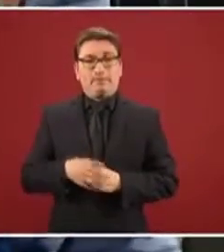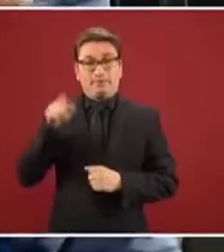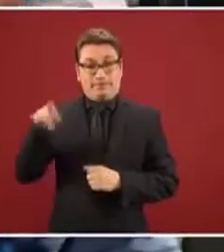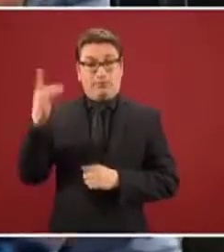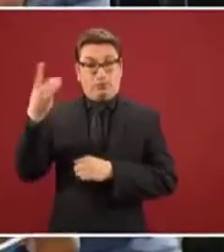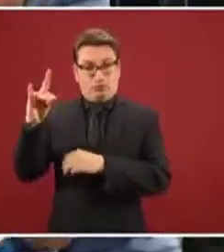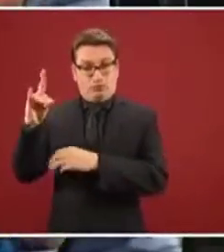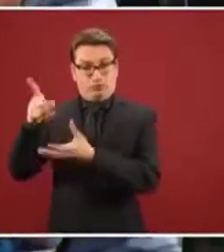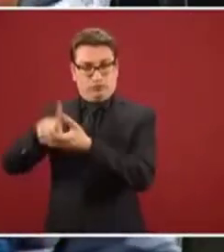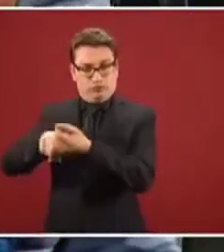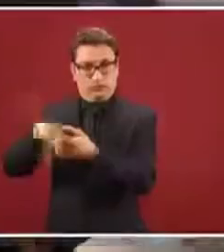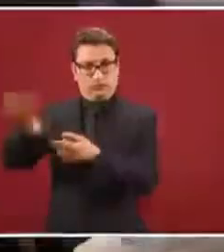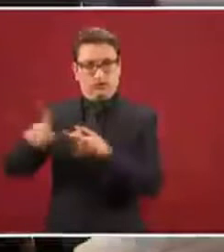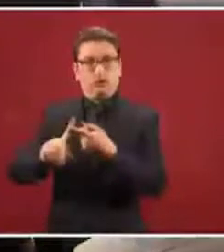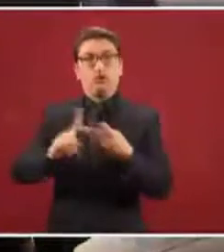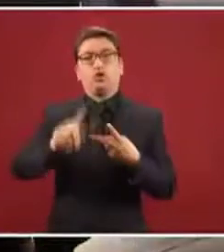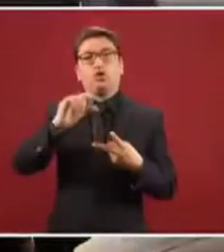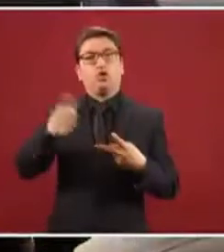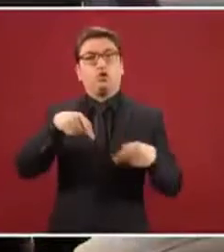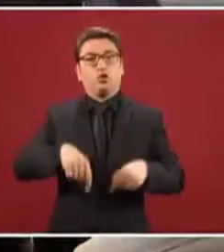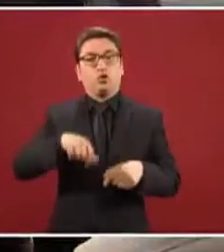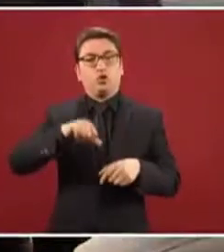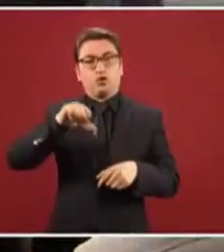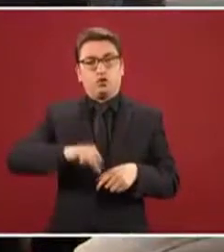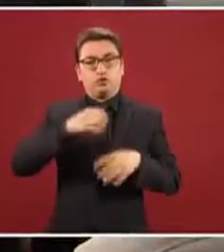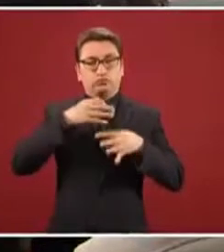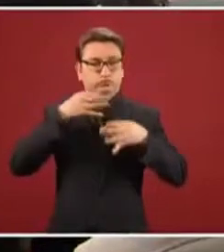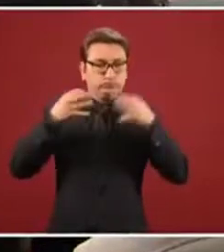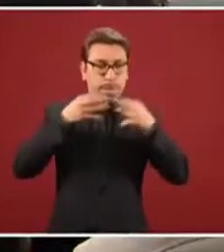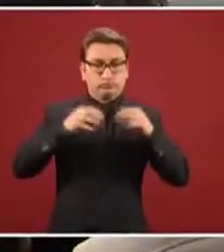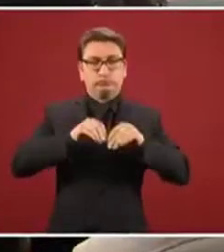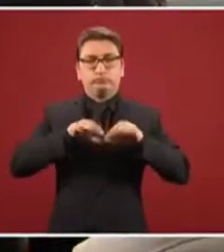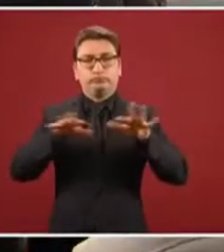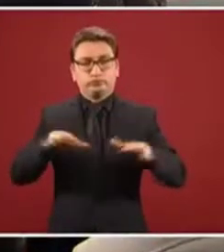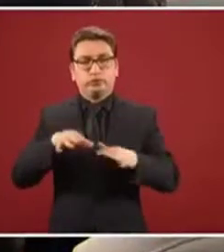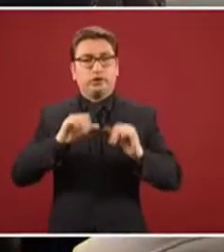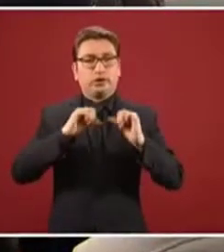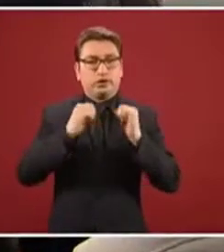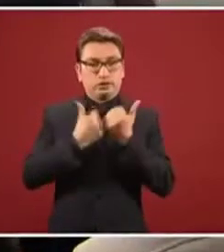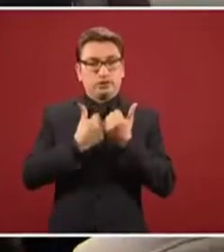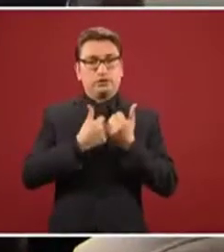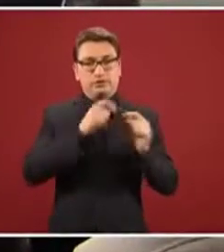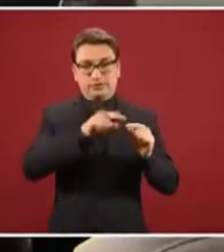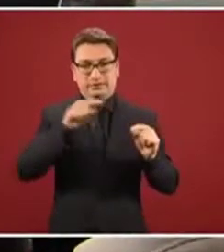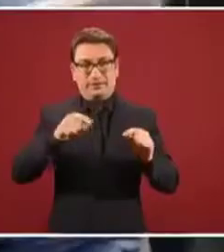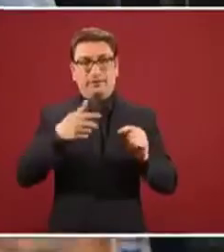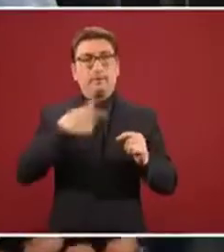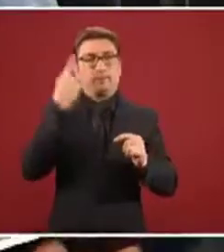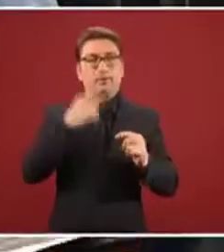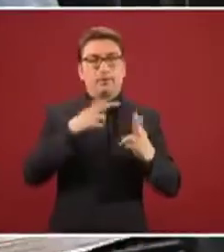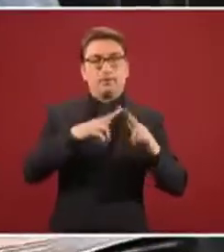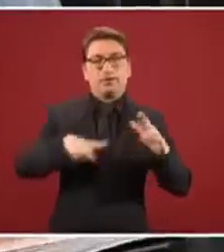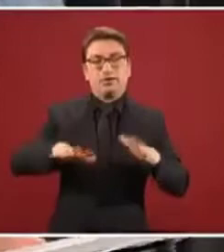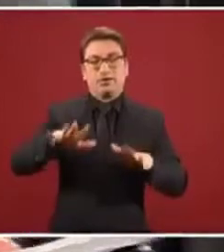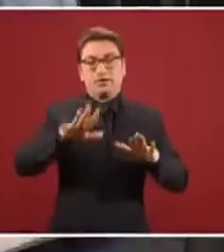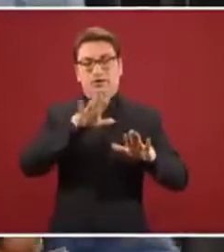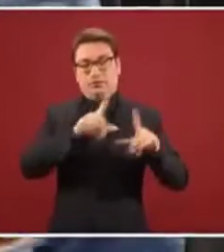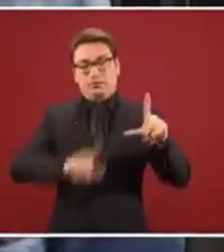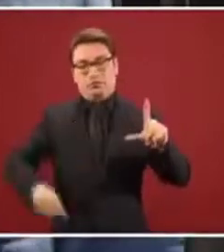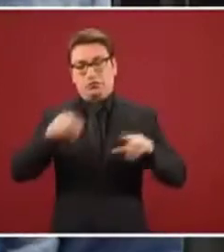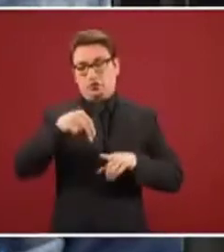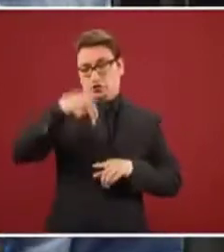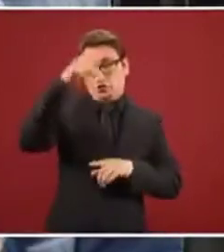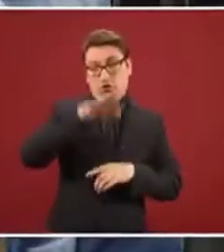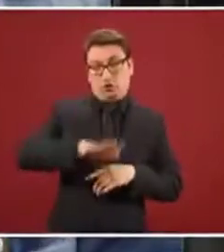Bolivia. Y otra, hoy publicamos que en asociaciones que tenían albergues en el norte del país